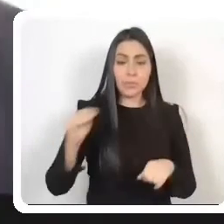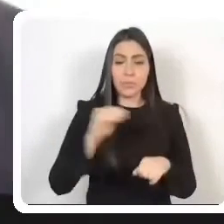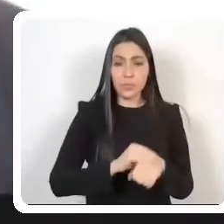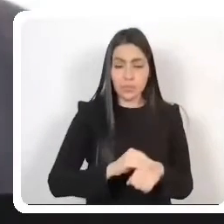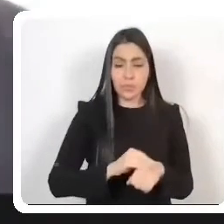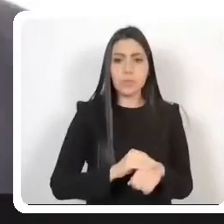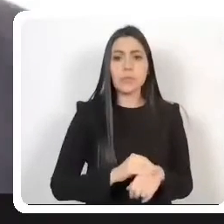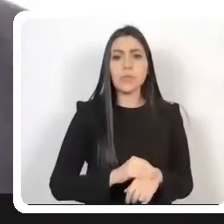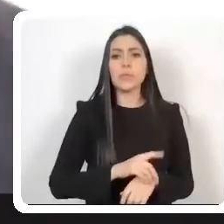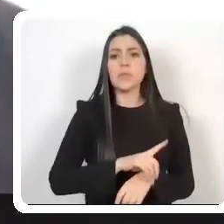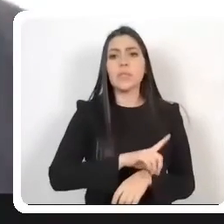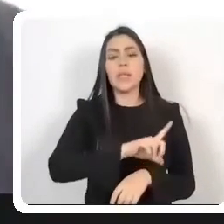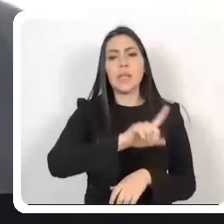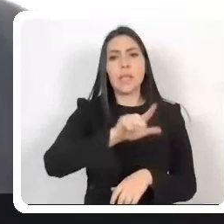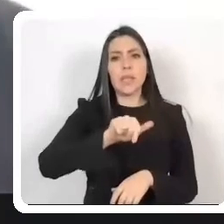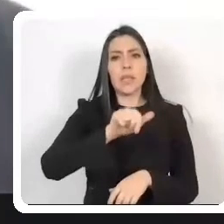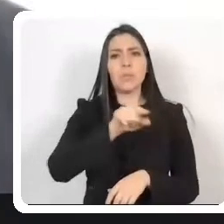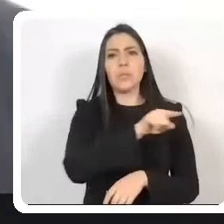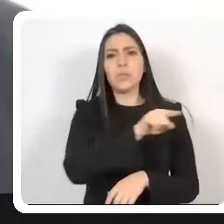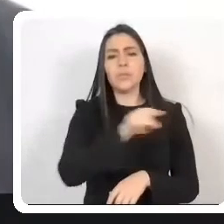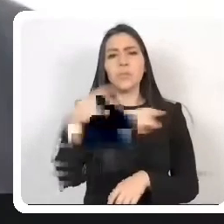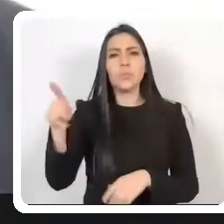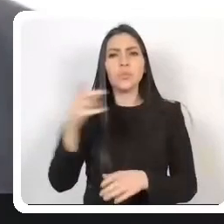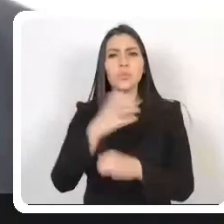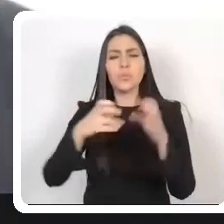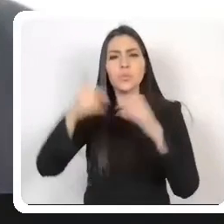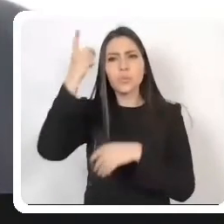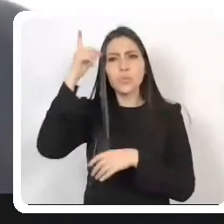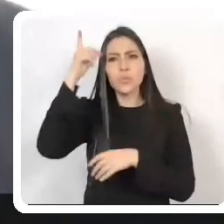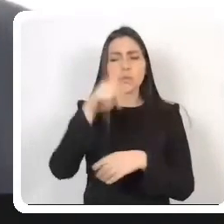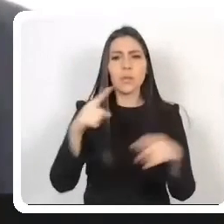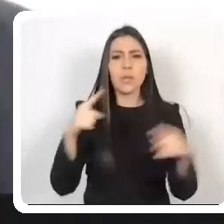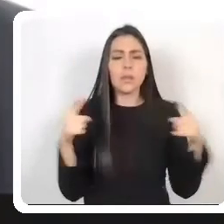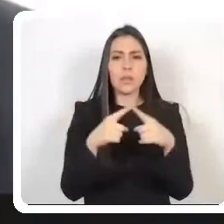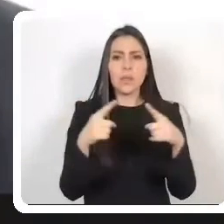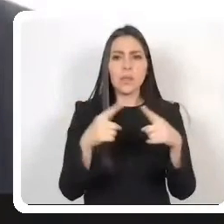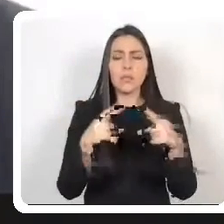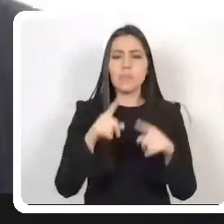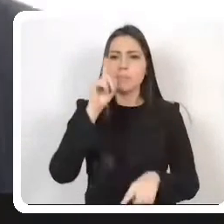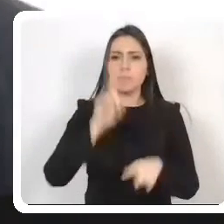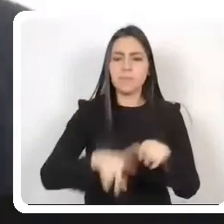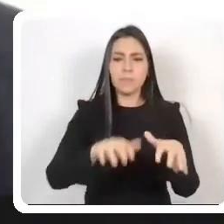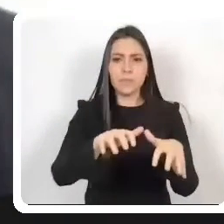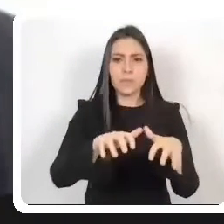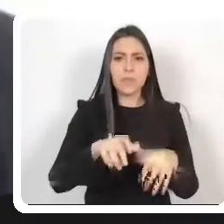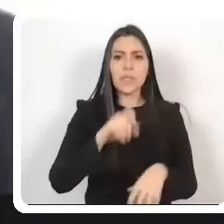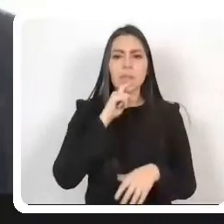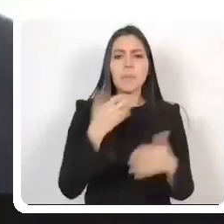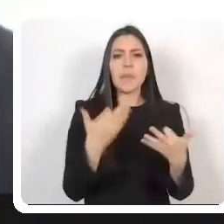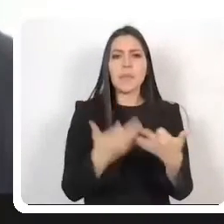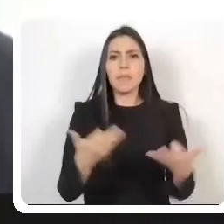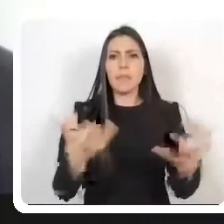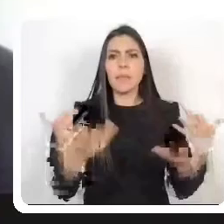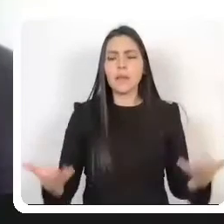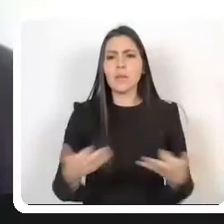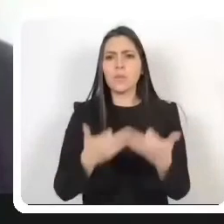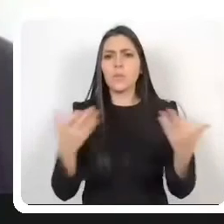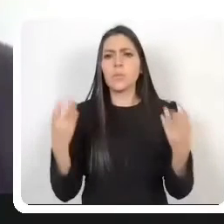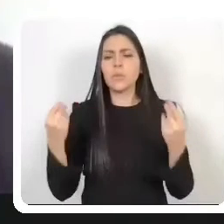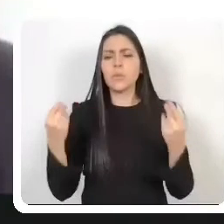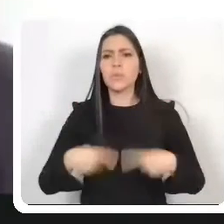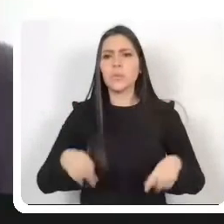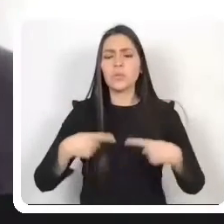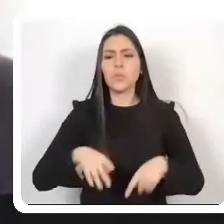bienes del clero, además de nacionalizar las tierras y los bienes de manos muertas.